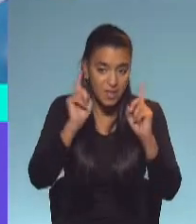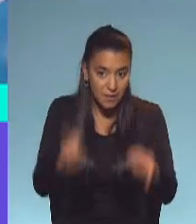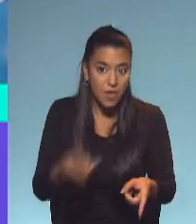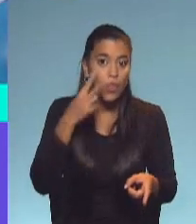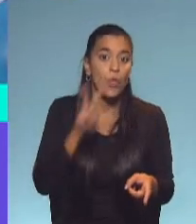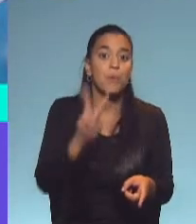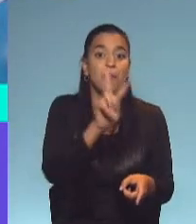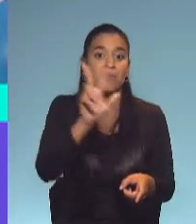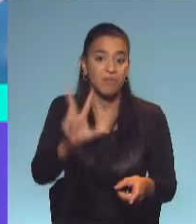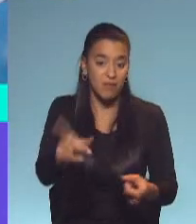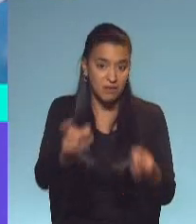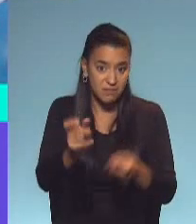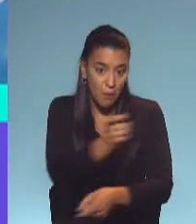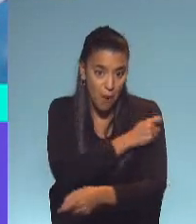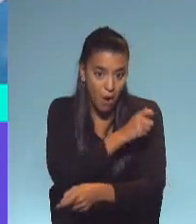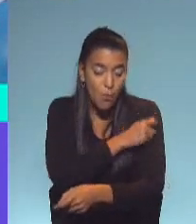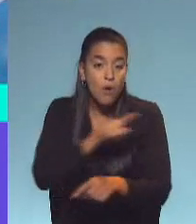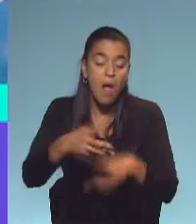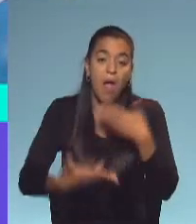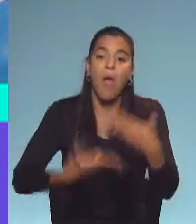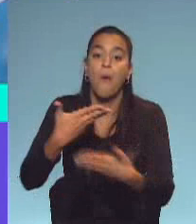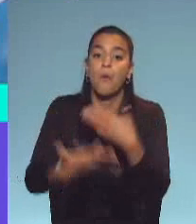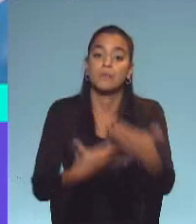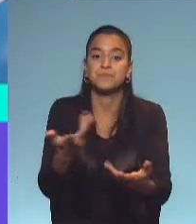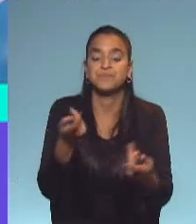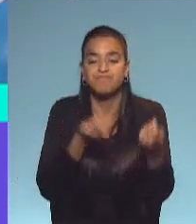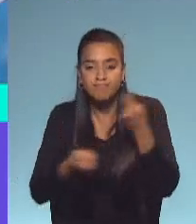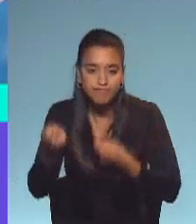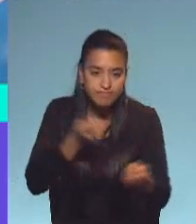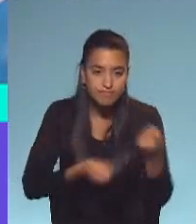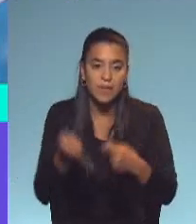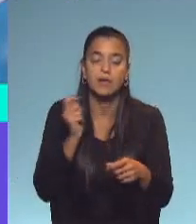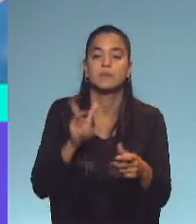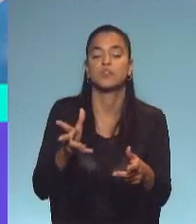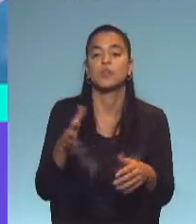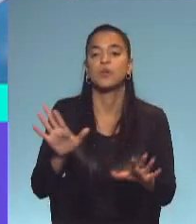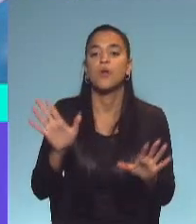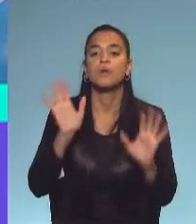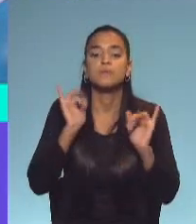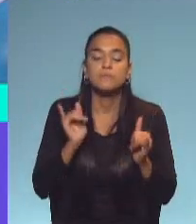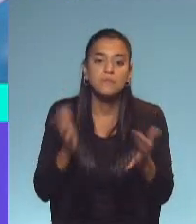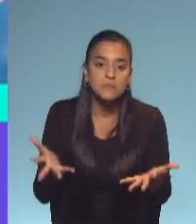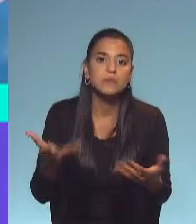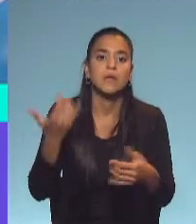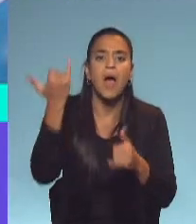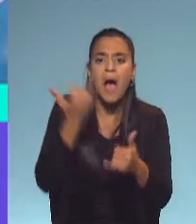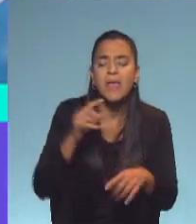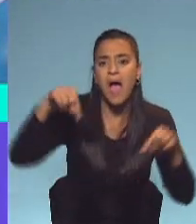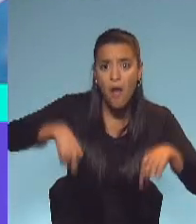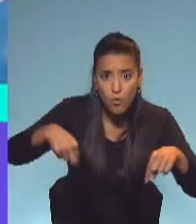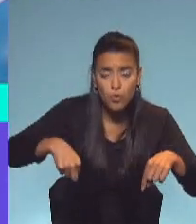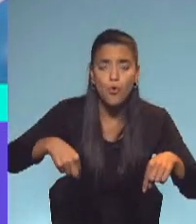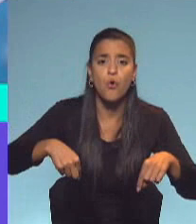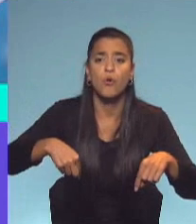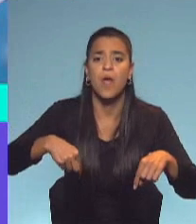en el 2023, y en este sentido hay que avanzar con negociaciones trabajando en eso. Más allá de la coyuntura. La coyuntura hoy